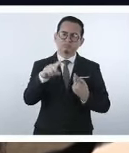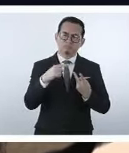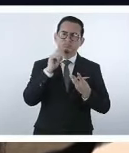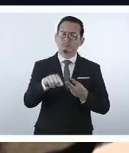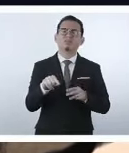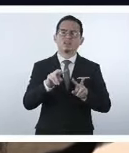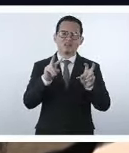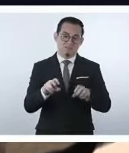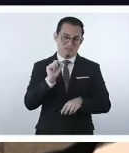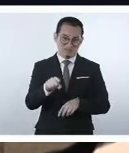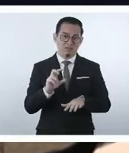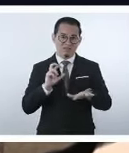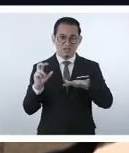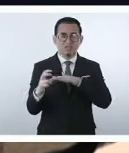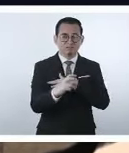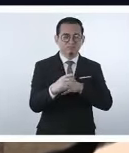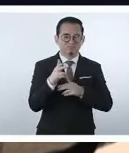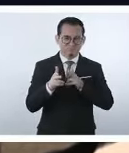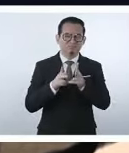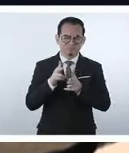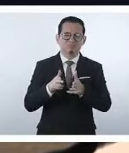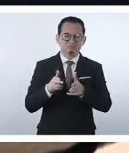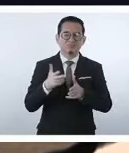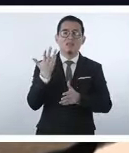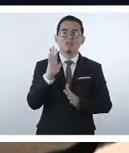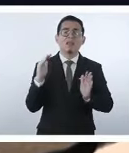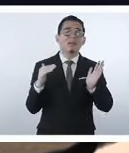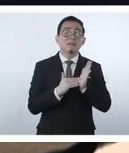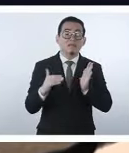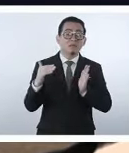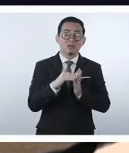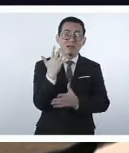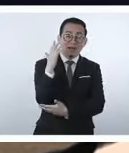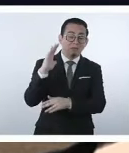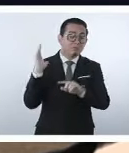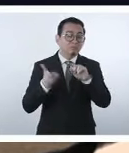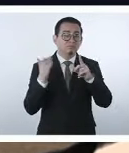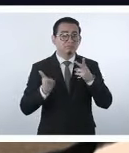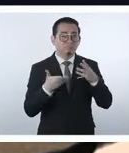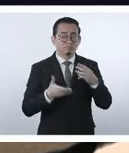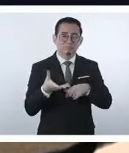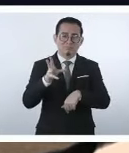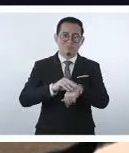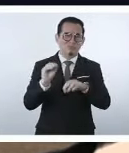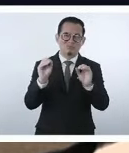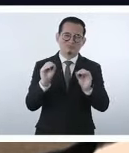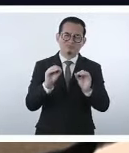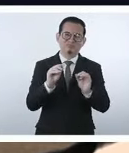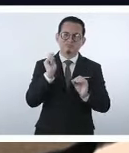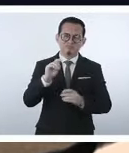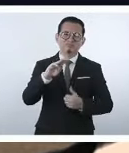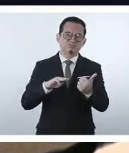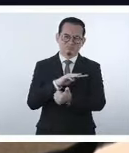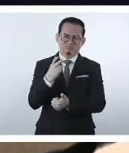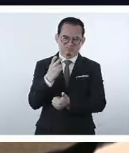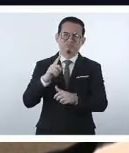el tema del Tren Maya, porque se quitaron 10 millones de árboles sin los permisos ambientales. Eso es un